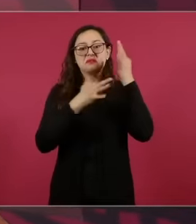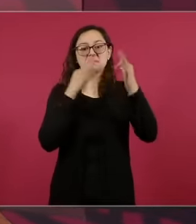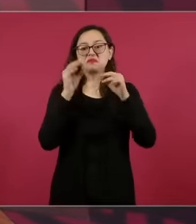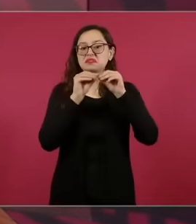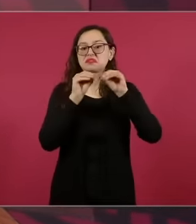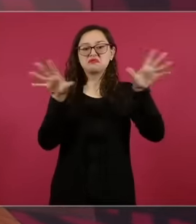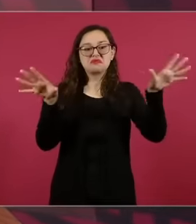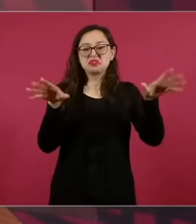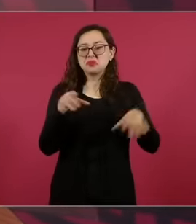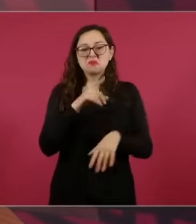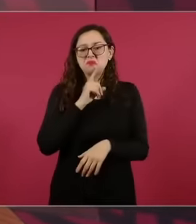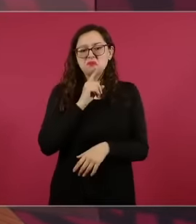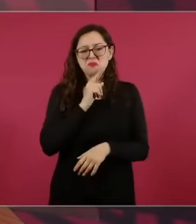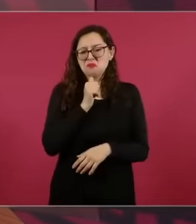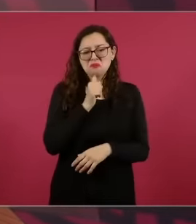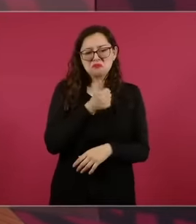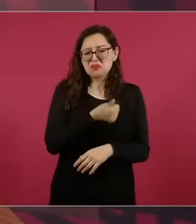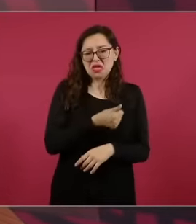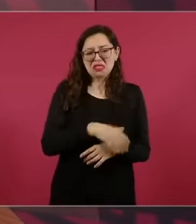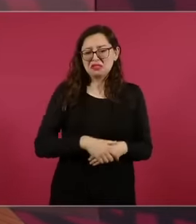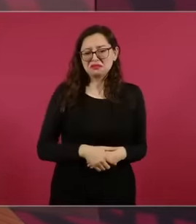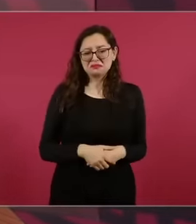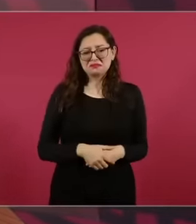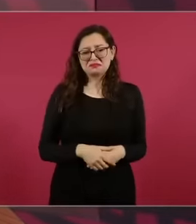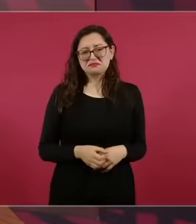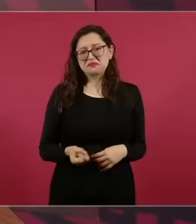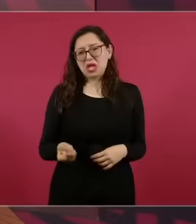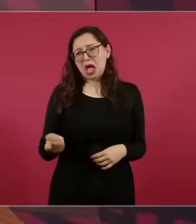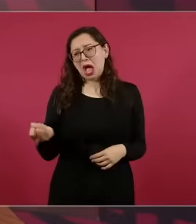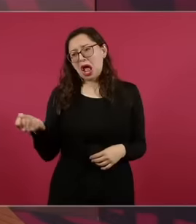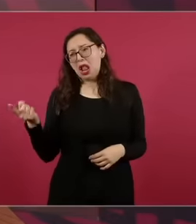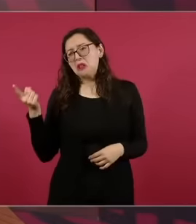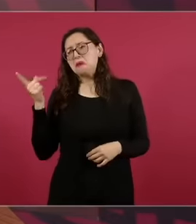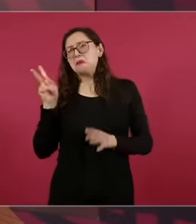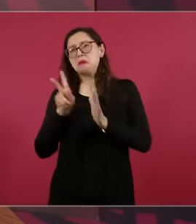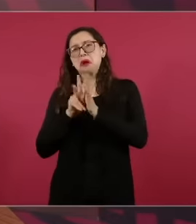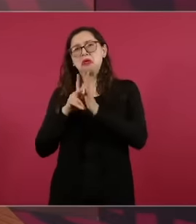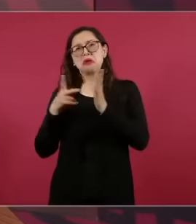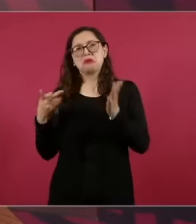La Jornada, por ejemplo, sí, una foto, ¿no?, de Zócalo lleno.